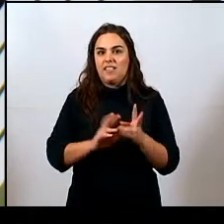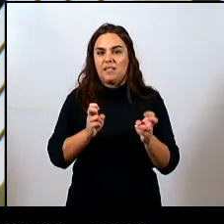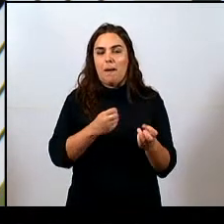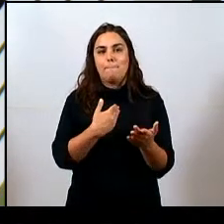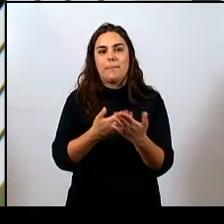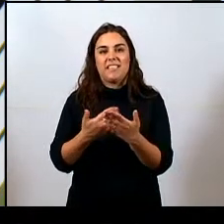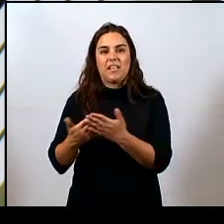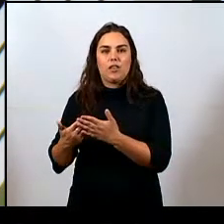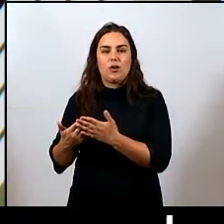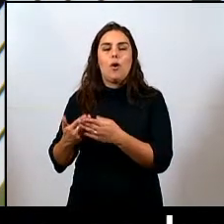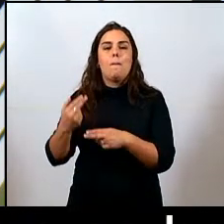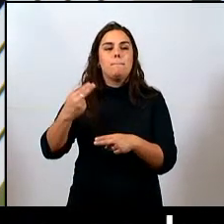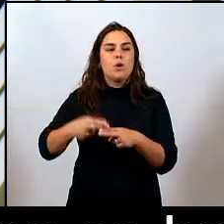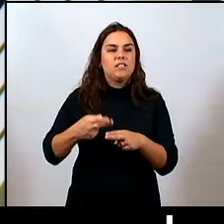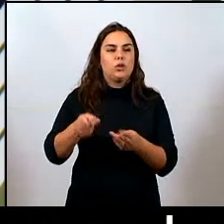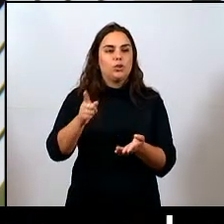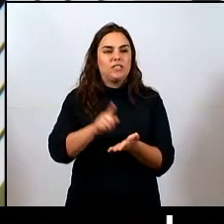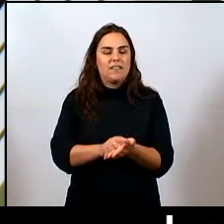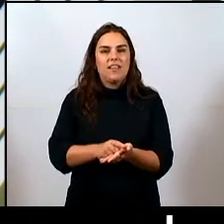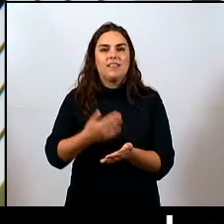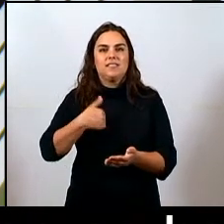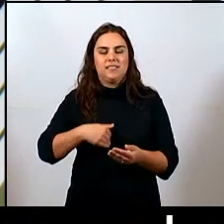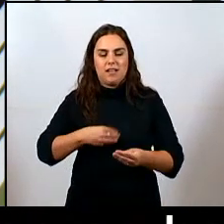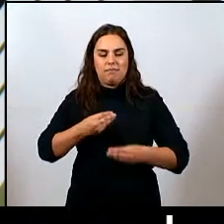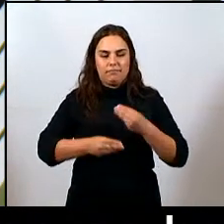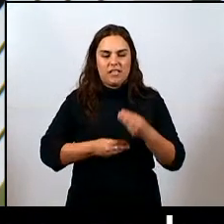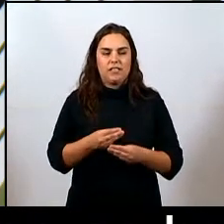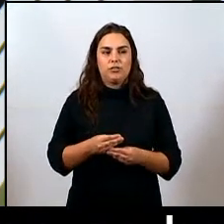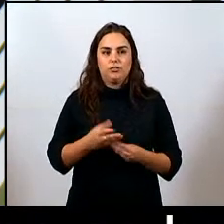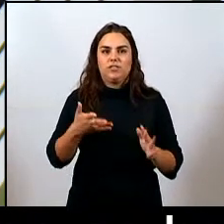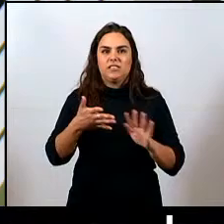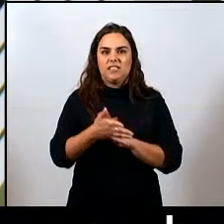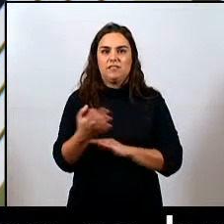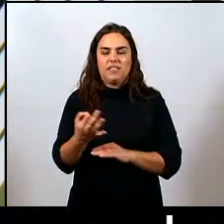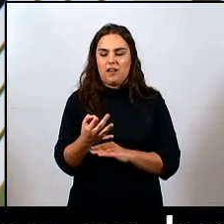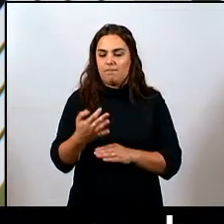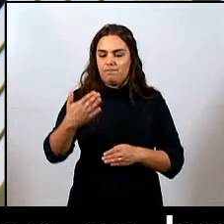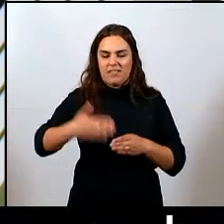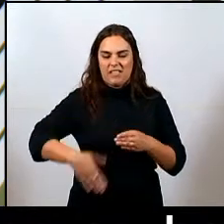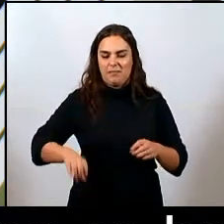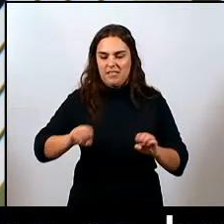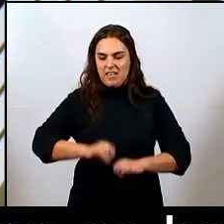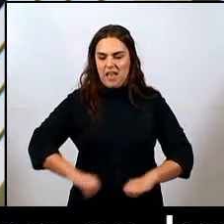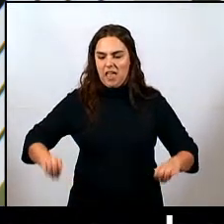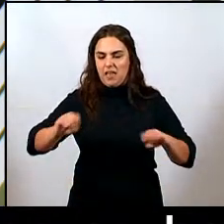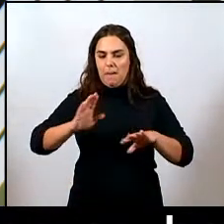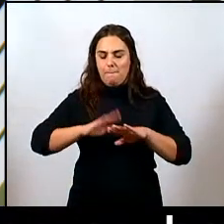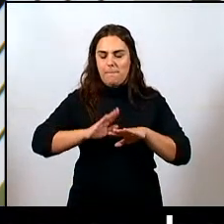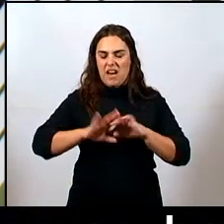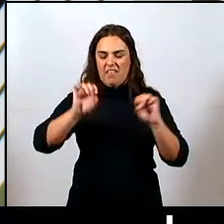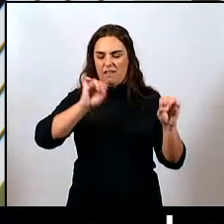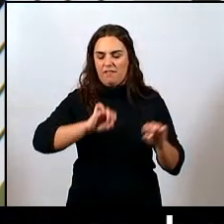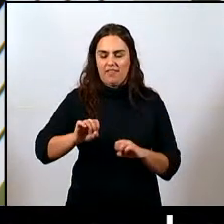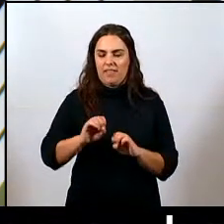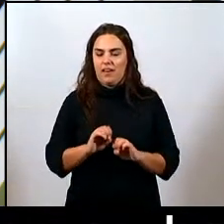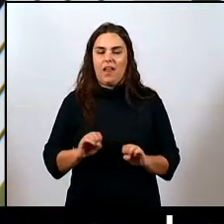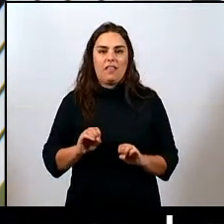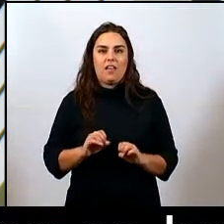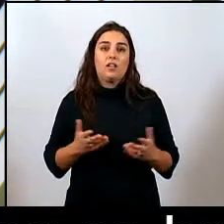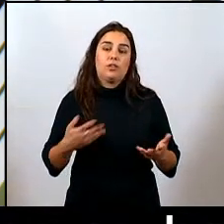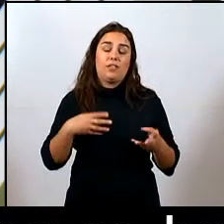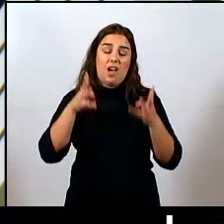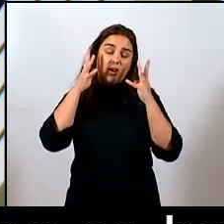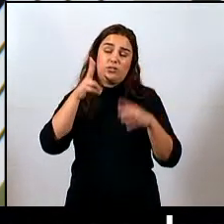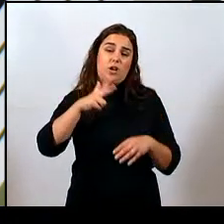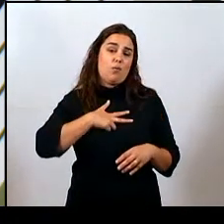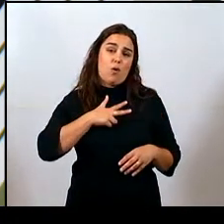de políticos nuevamente que se han personado en esta causa? Es decir, es que no le dan margen a poder ni siquiera defenderse y, por tanto, por recomendación de los